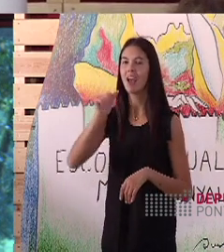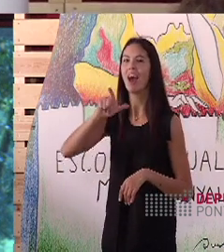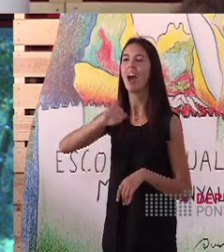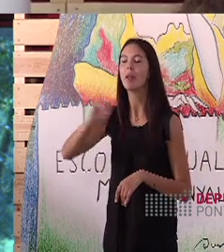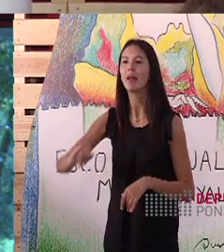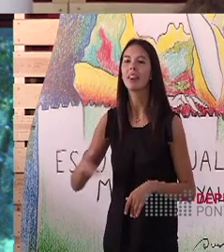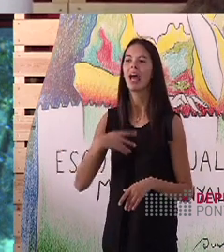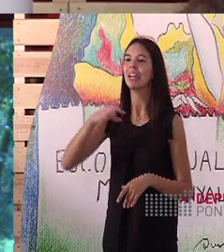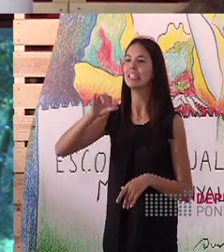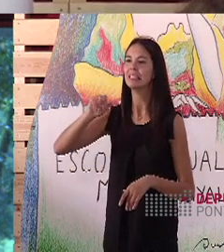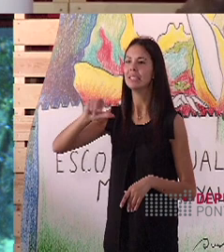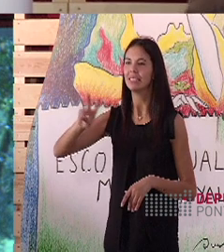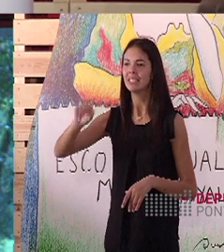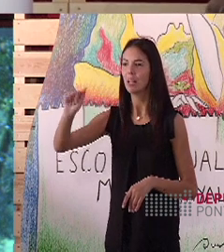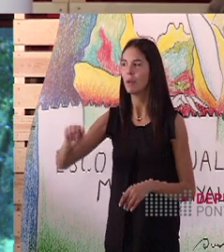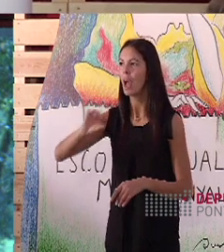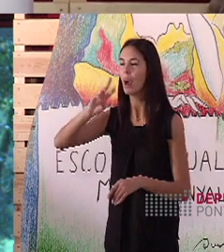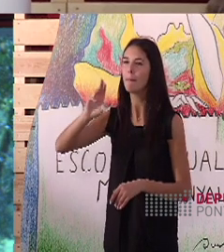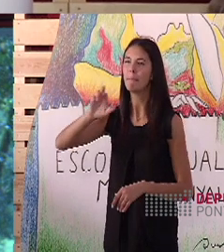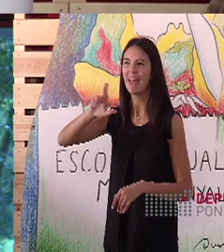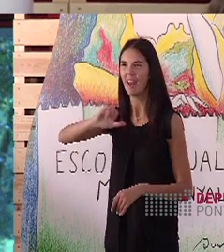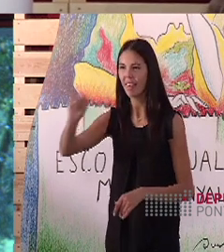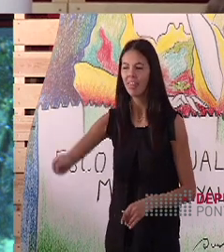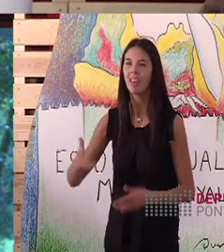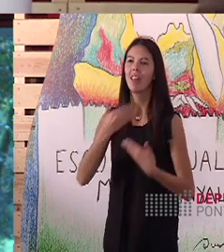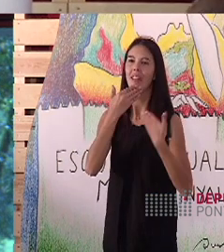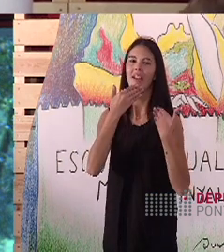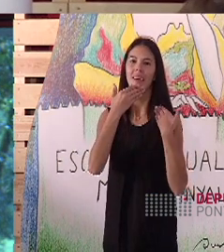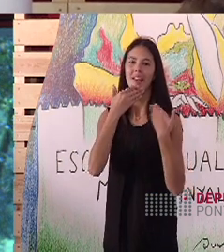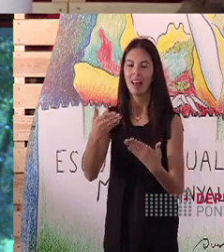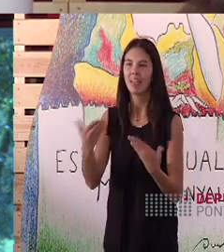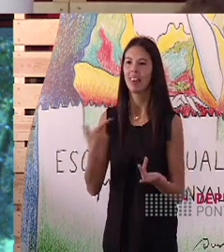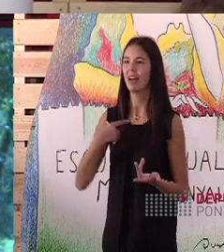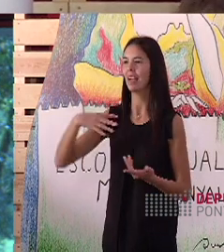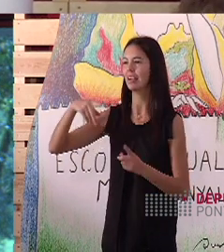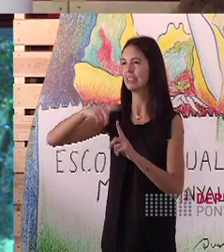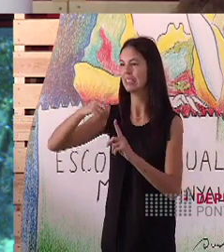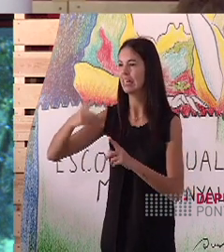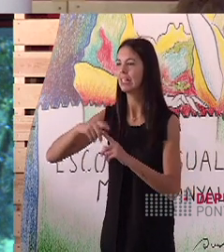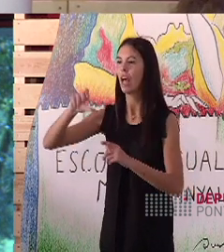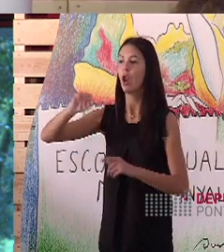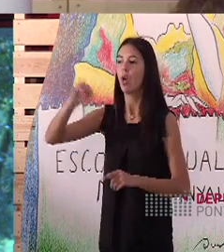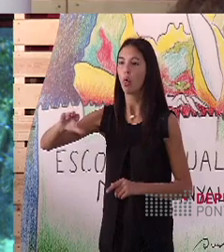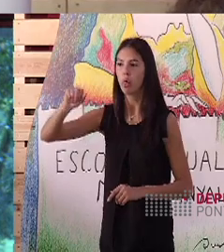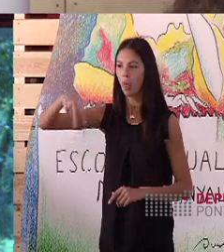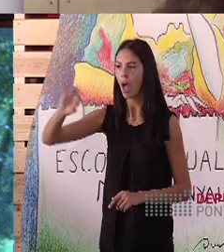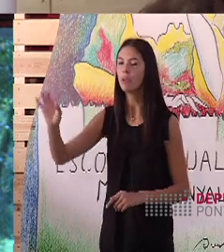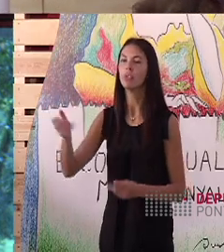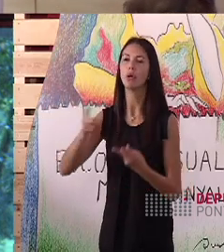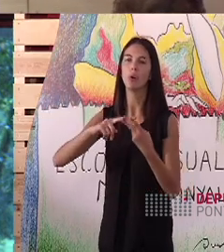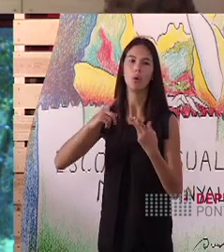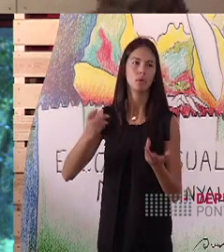a Silvia Pérez, gracias a Toguanda Rebels, a Teresa Lozano e Zúa